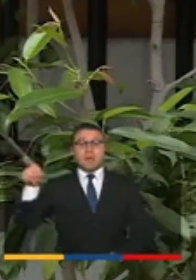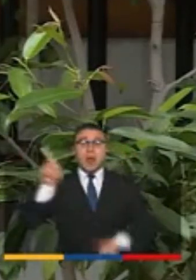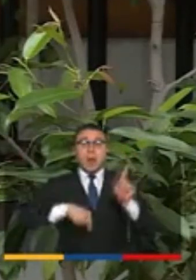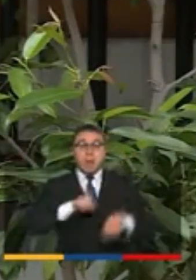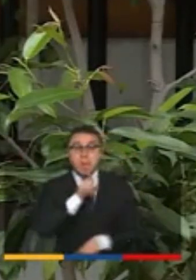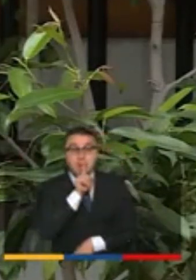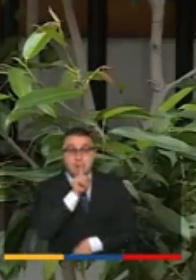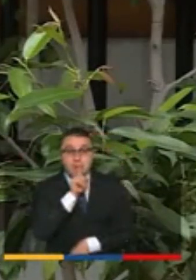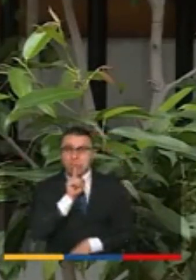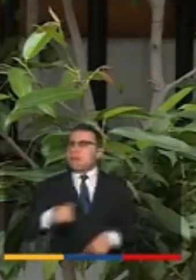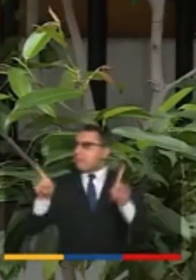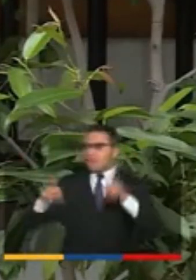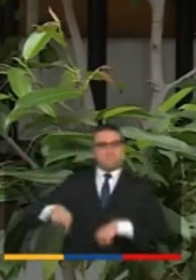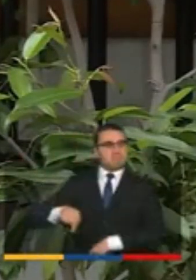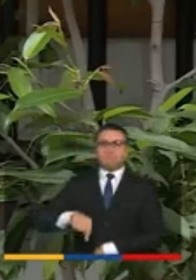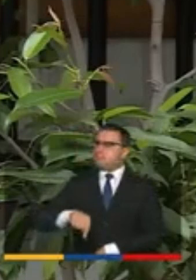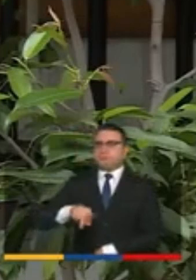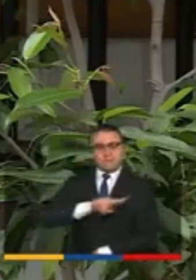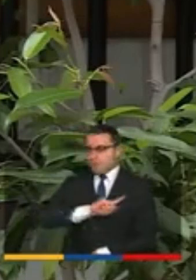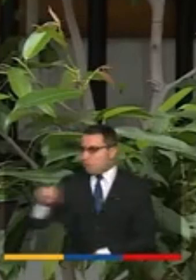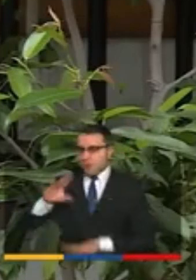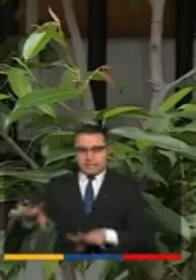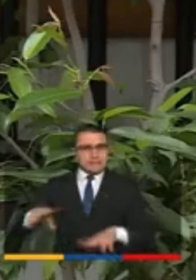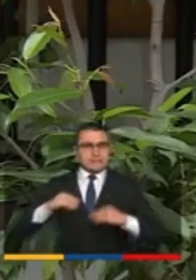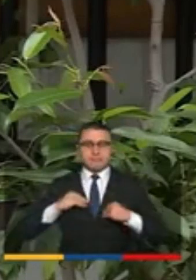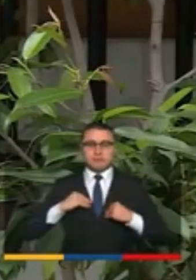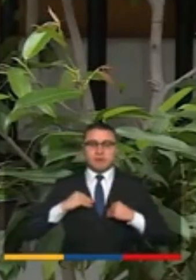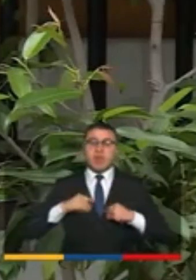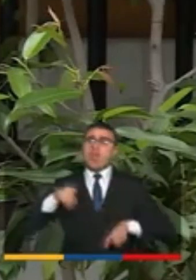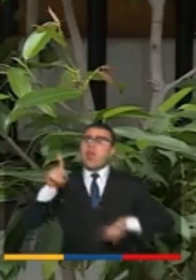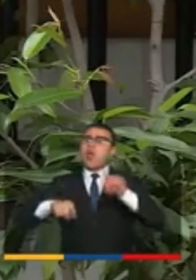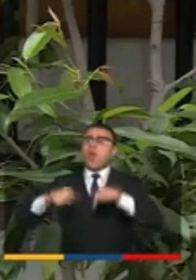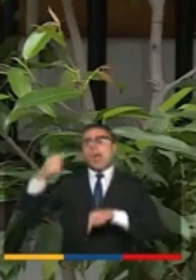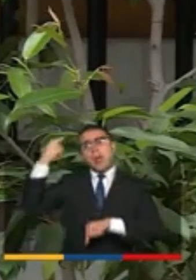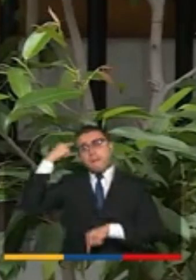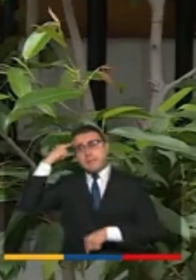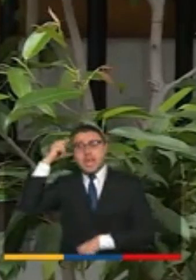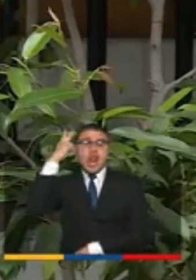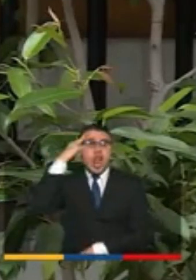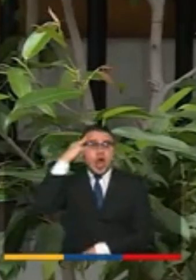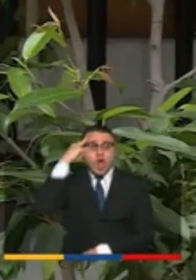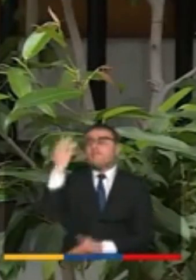también, y no pueden ser relativizadas ni obviadas.